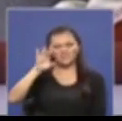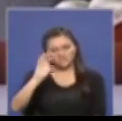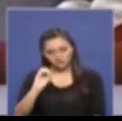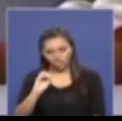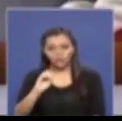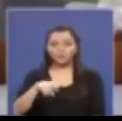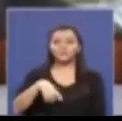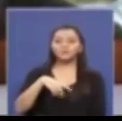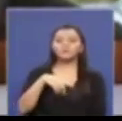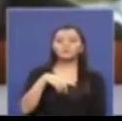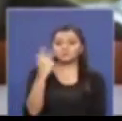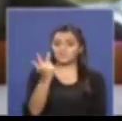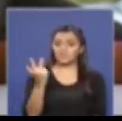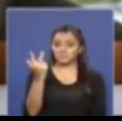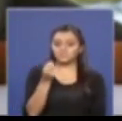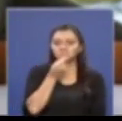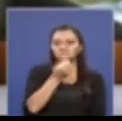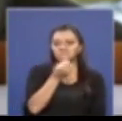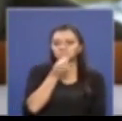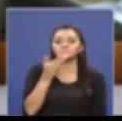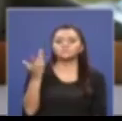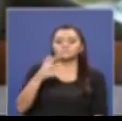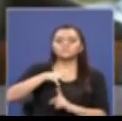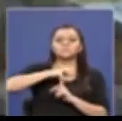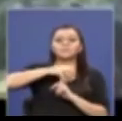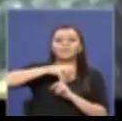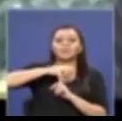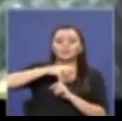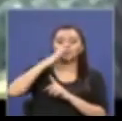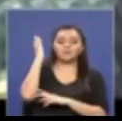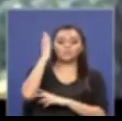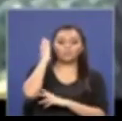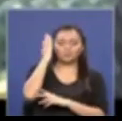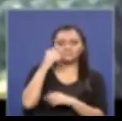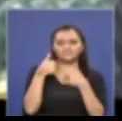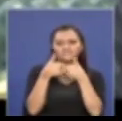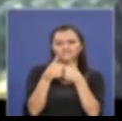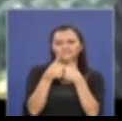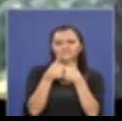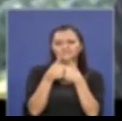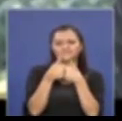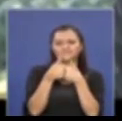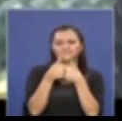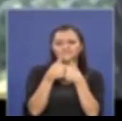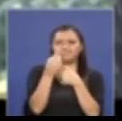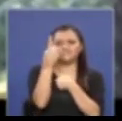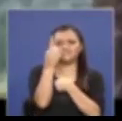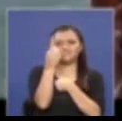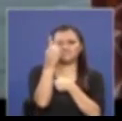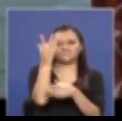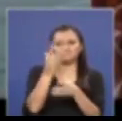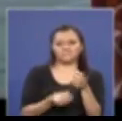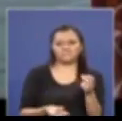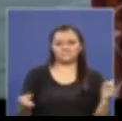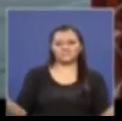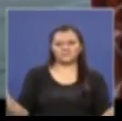grandes entrevistadores. En el parque de Tulcán, todo muy bien, excepto que el aire acondicionado estaba muy